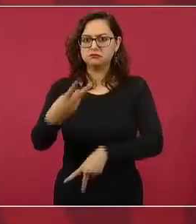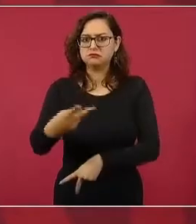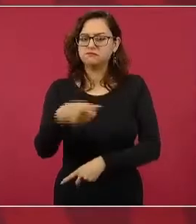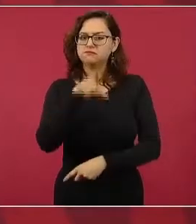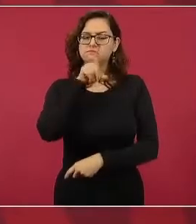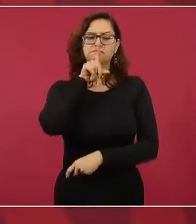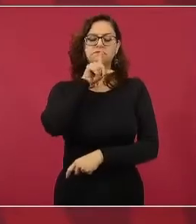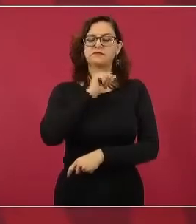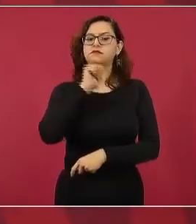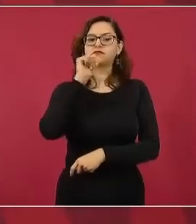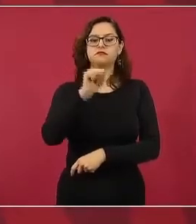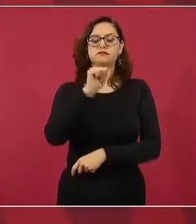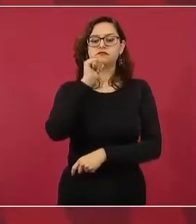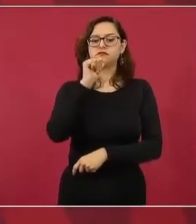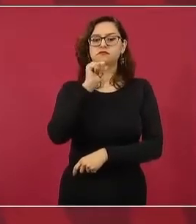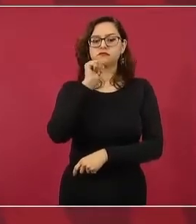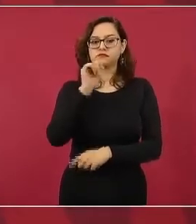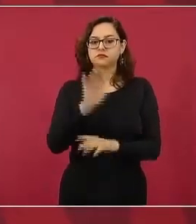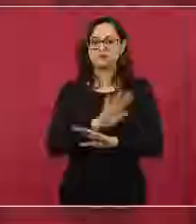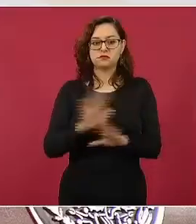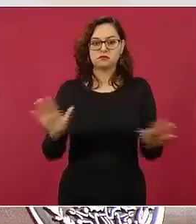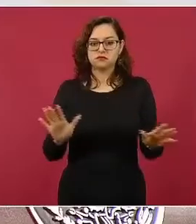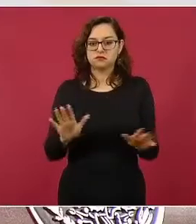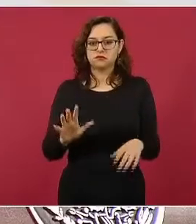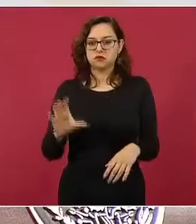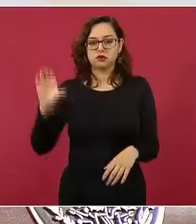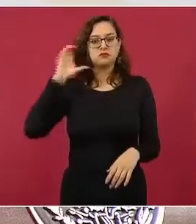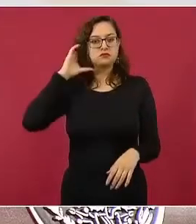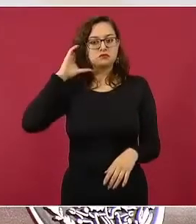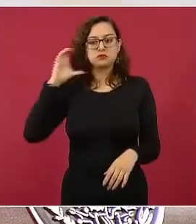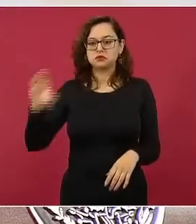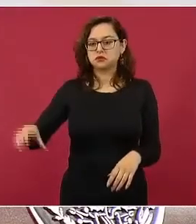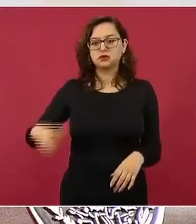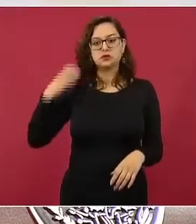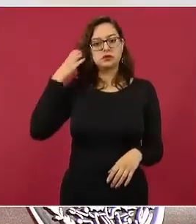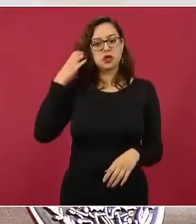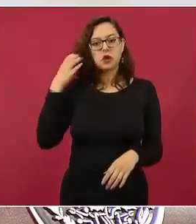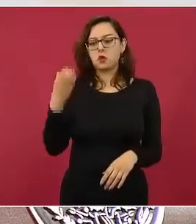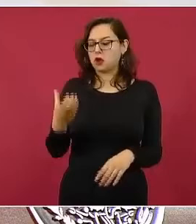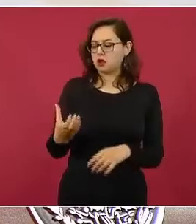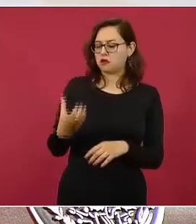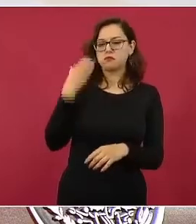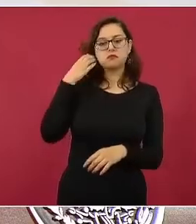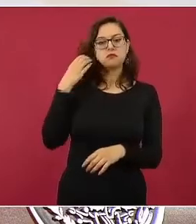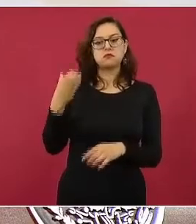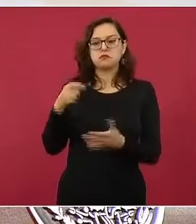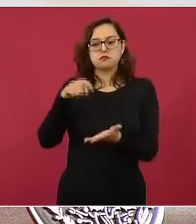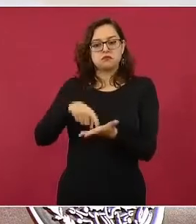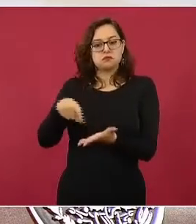y tenían que presentar su